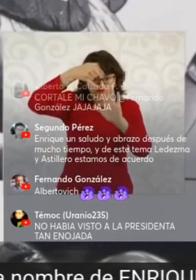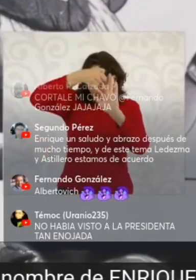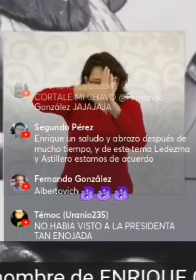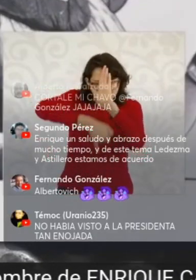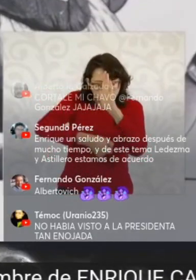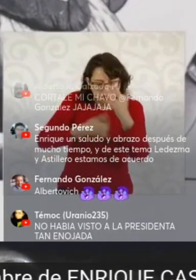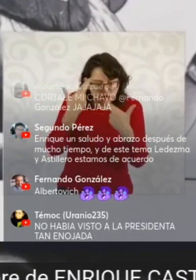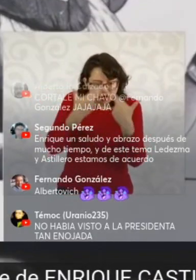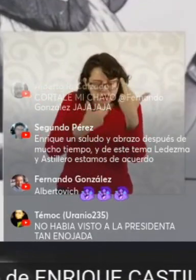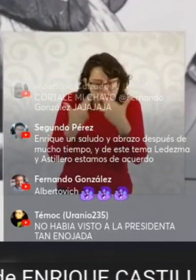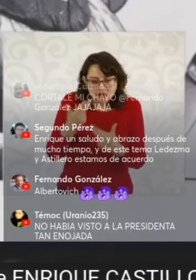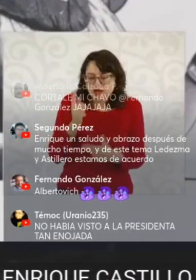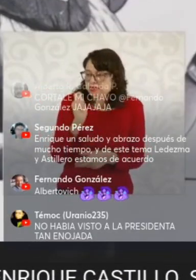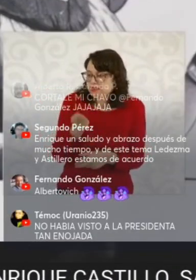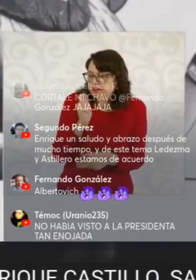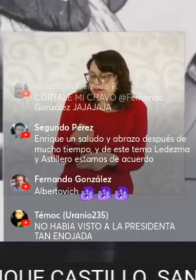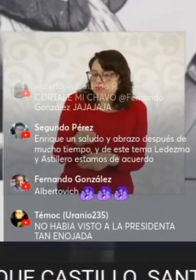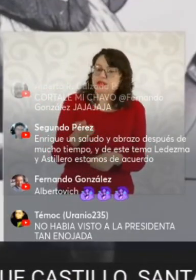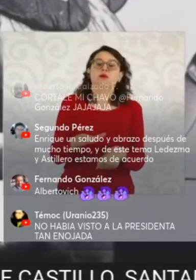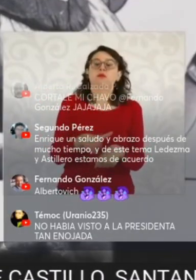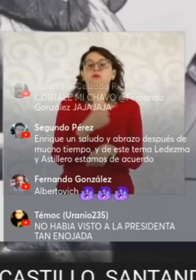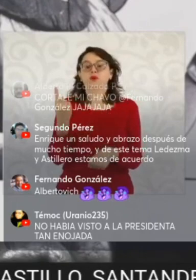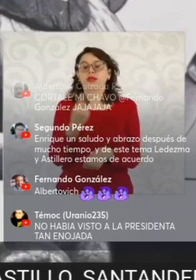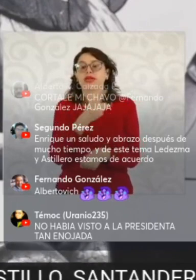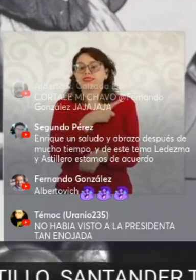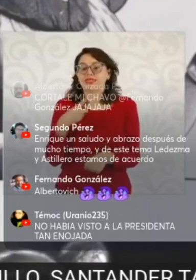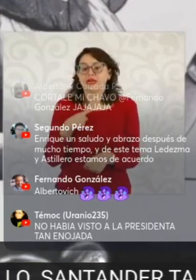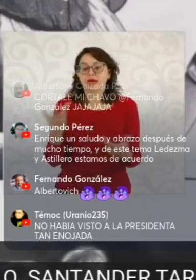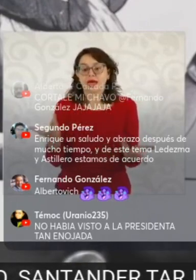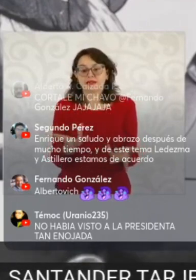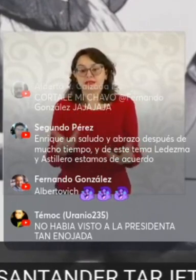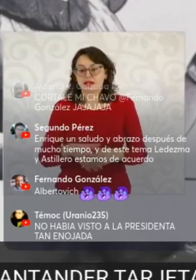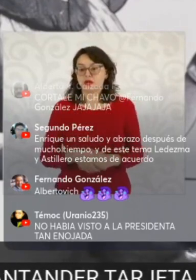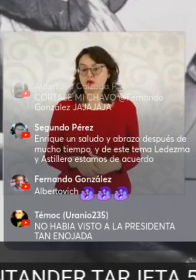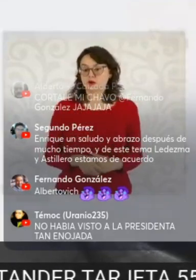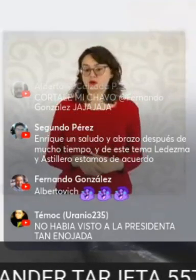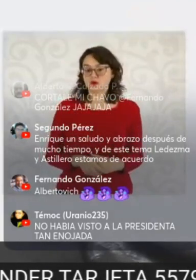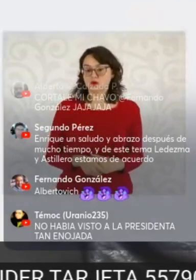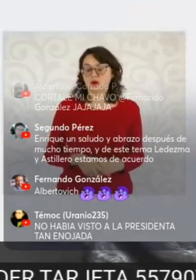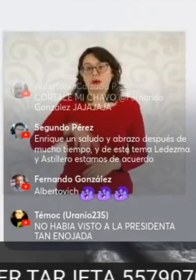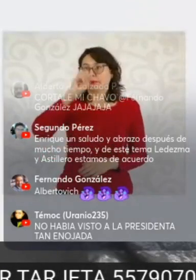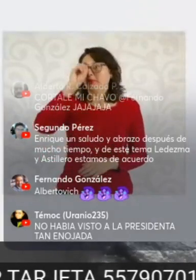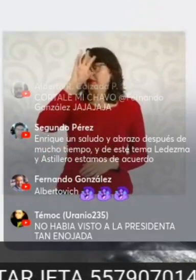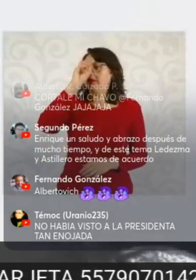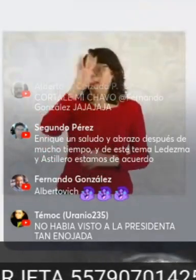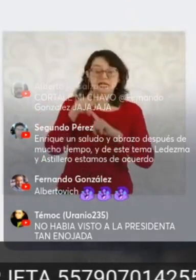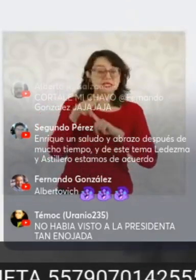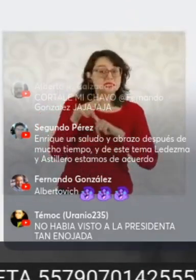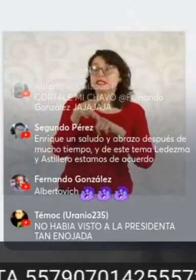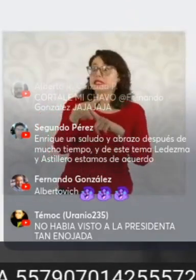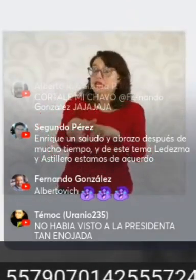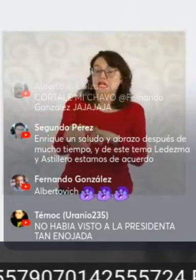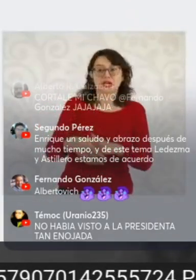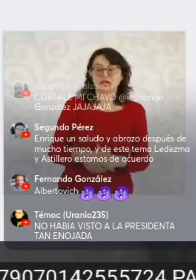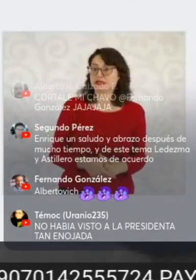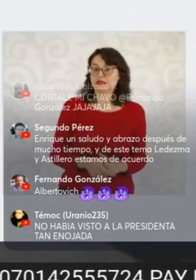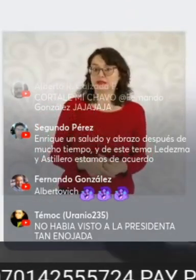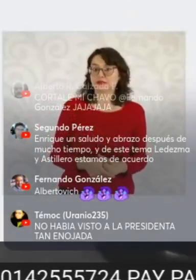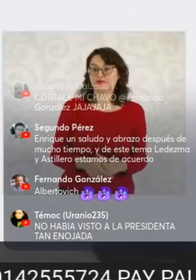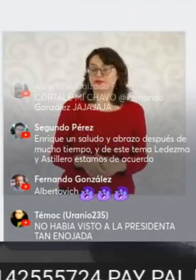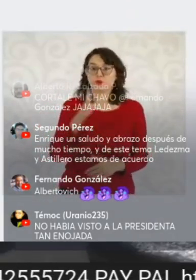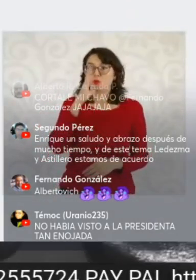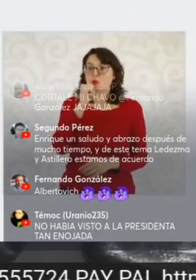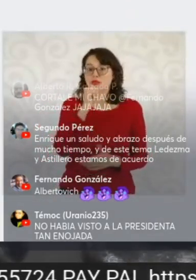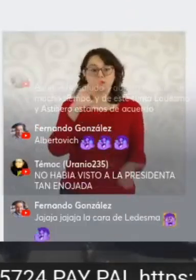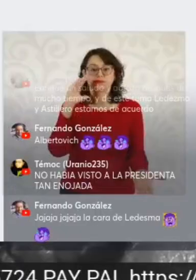importante porque se tiene que hacer, porque no es que haya parado la minería en México, sigue la minería en México. El tema es